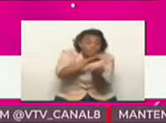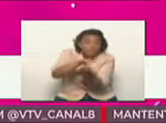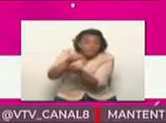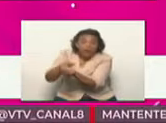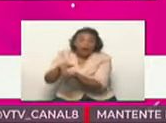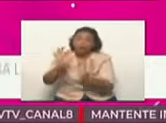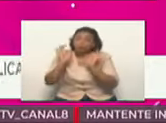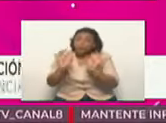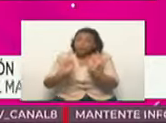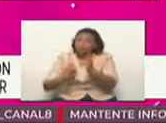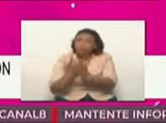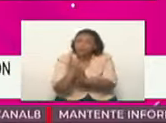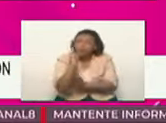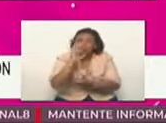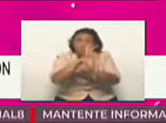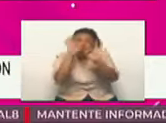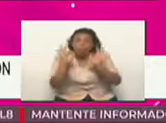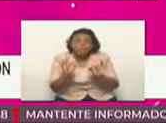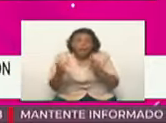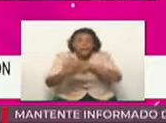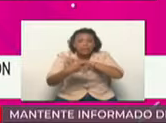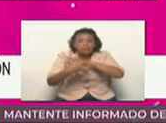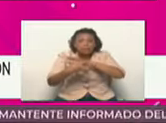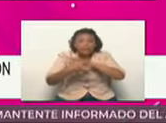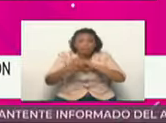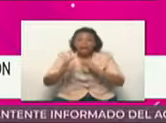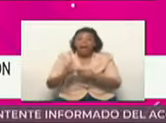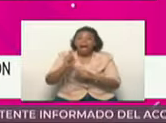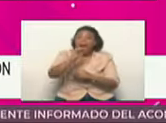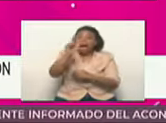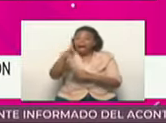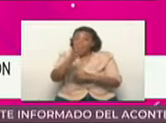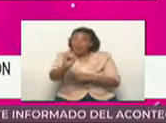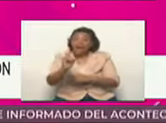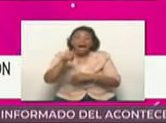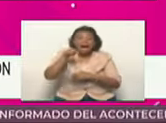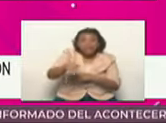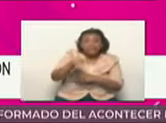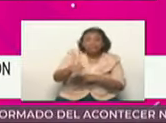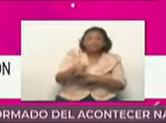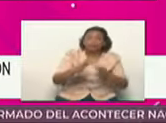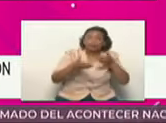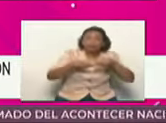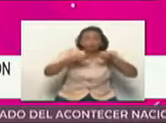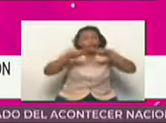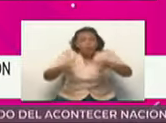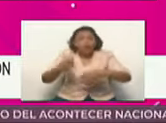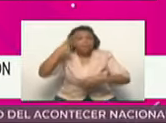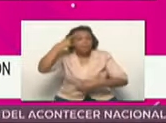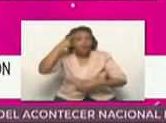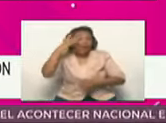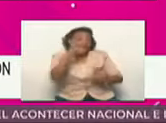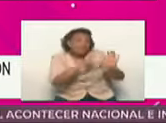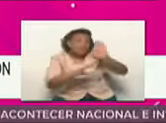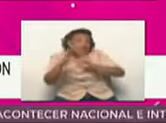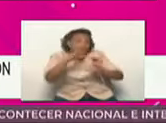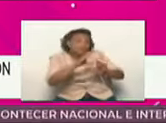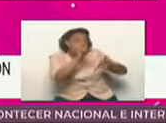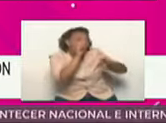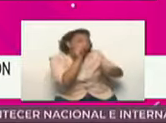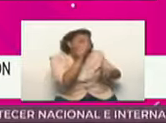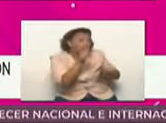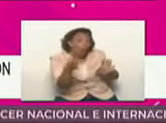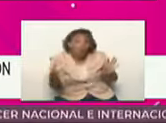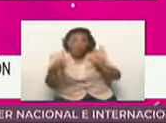al final en una plataforma tecnológica para transferir a los espacios productivos de pescadores. Y yo quisiera que las científicas y los investigadores